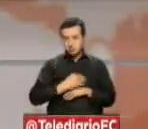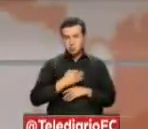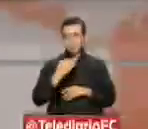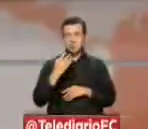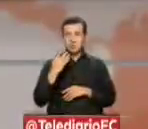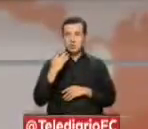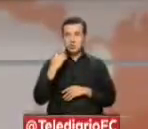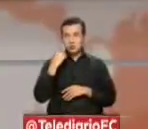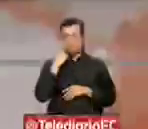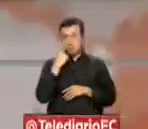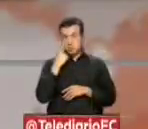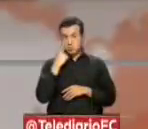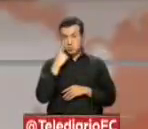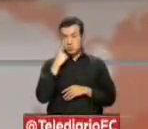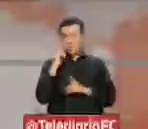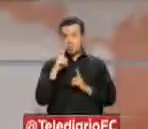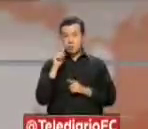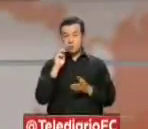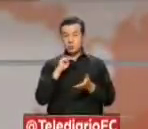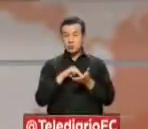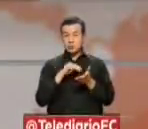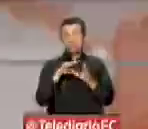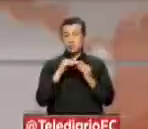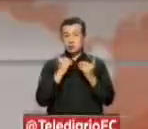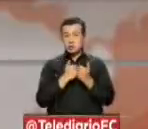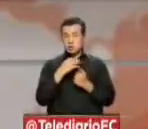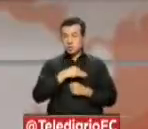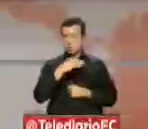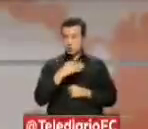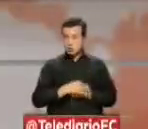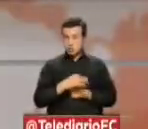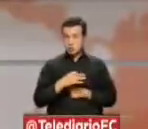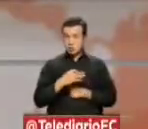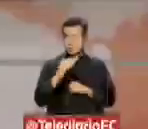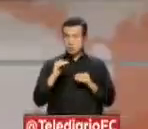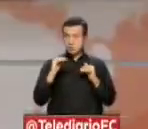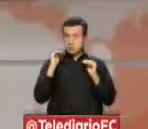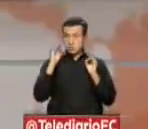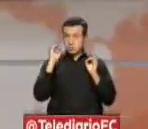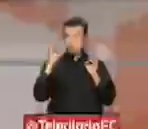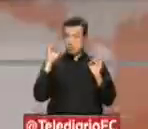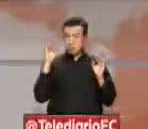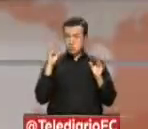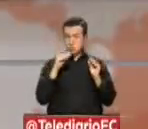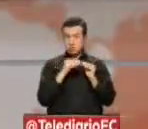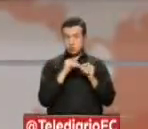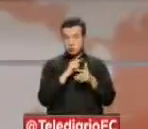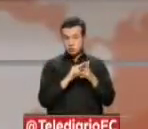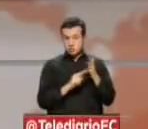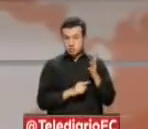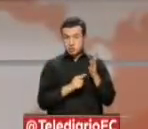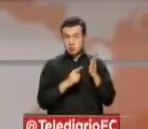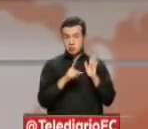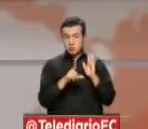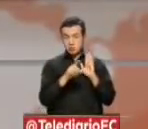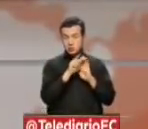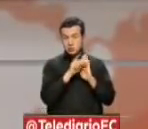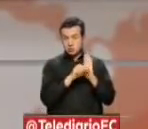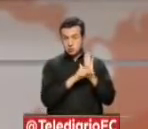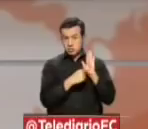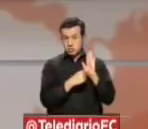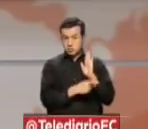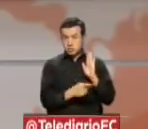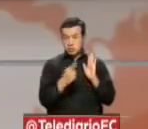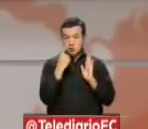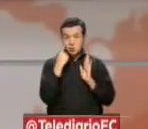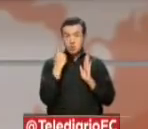la conducta de algún miembro del comité de ética no ha estado acoderado a lo que dispone este cuerpo normativo, que no tiene